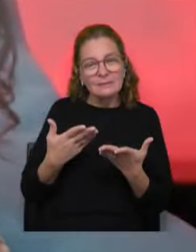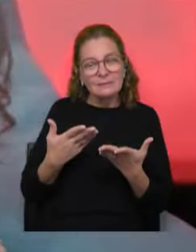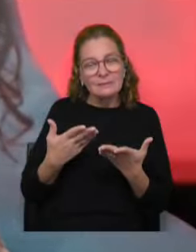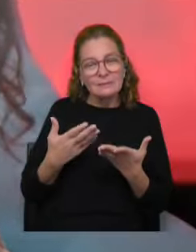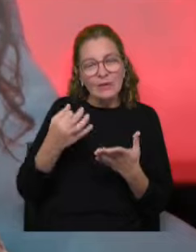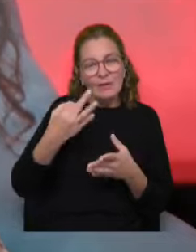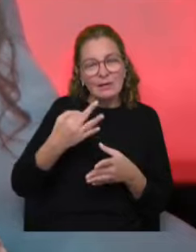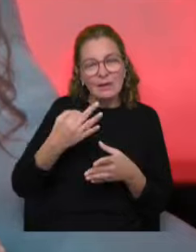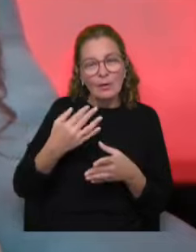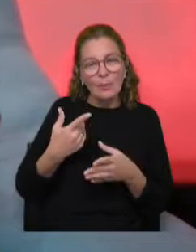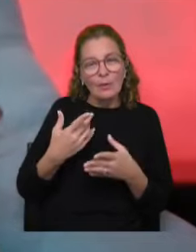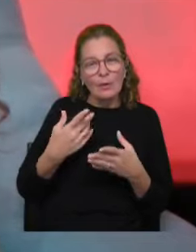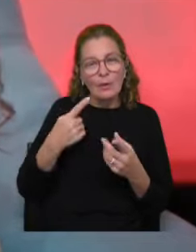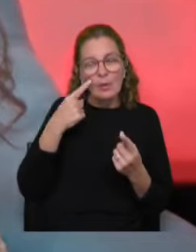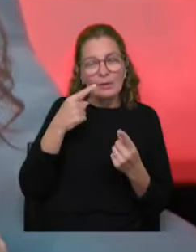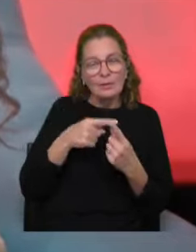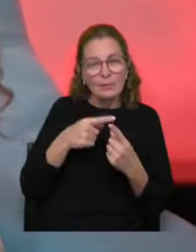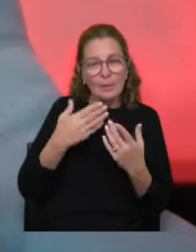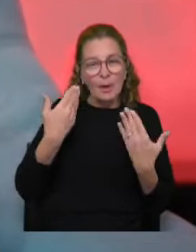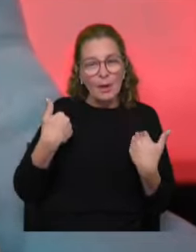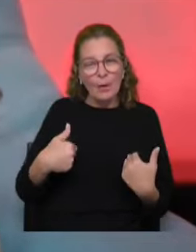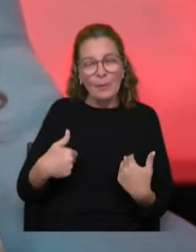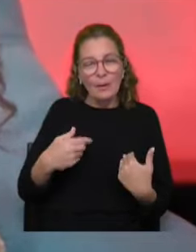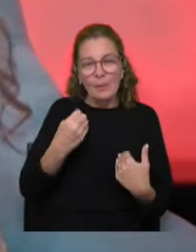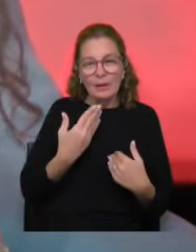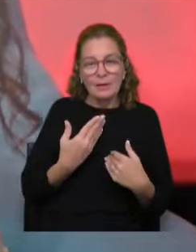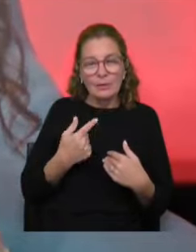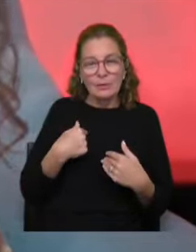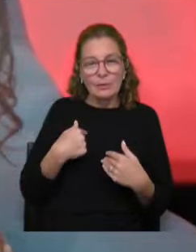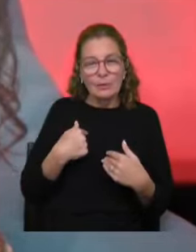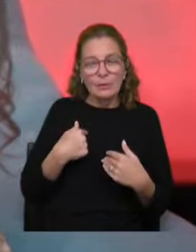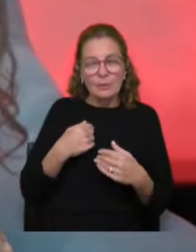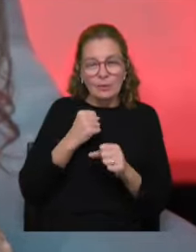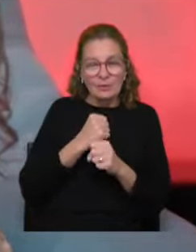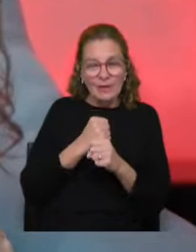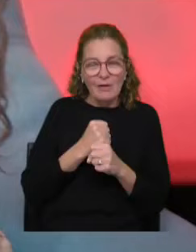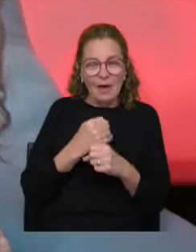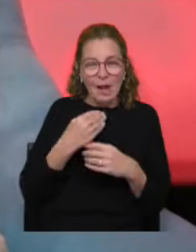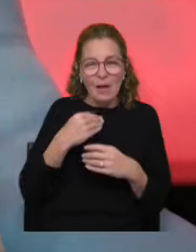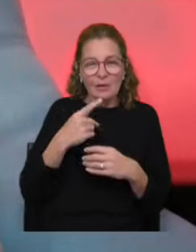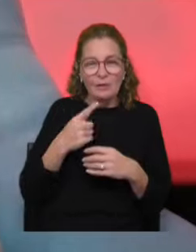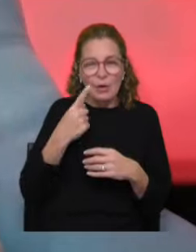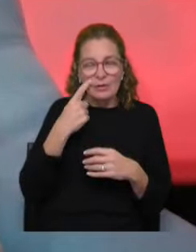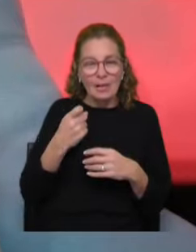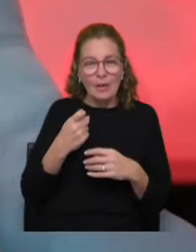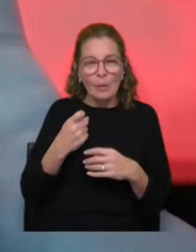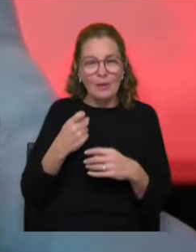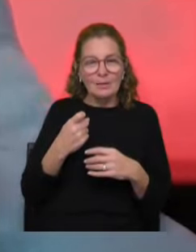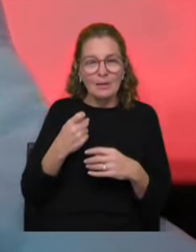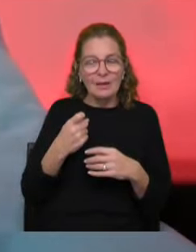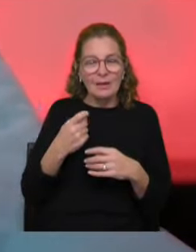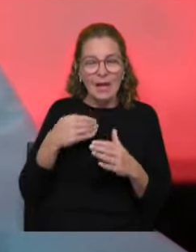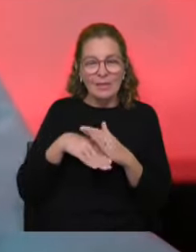En realidad, como que el desafío es más corporal, porque uno trabaja con las emociones y uno no se da cuenta,